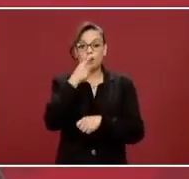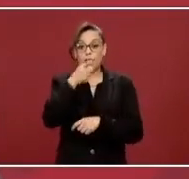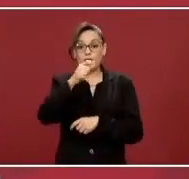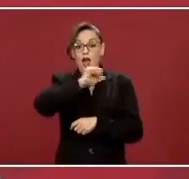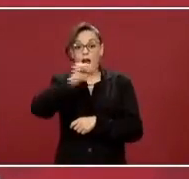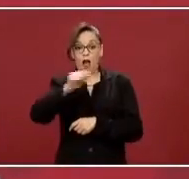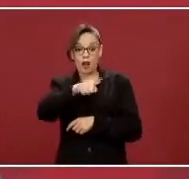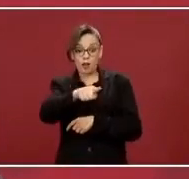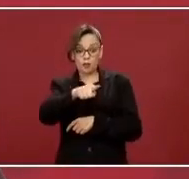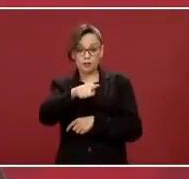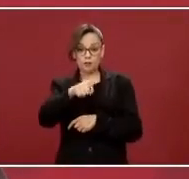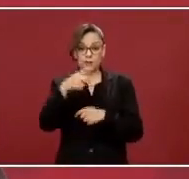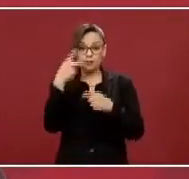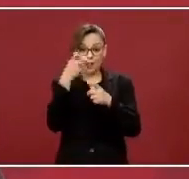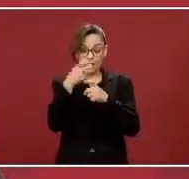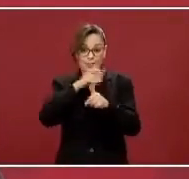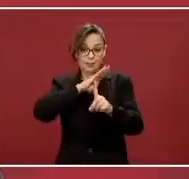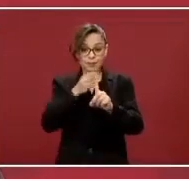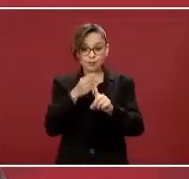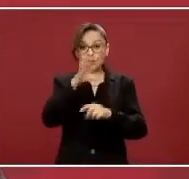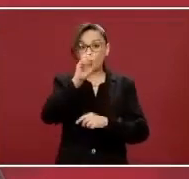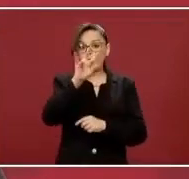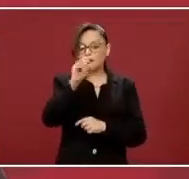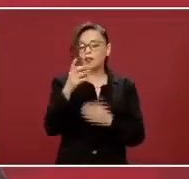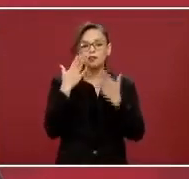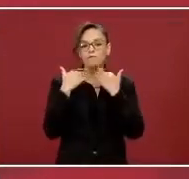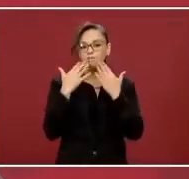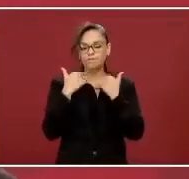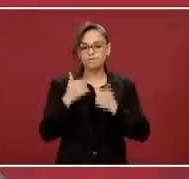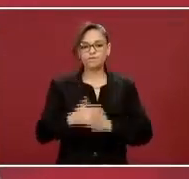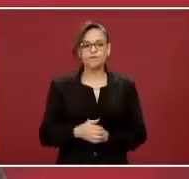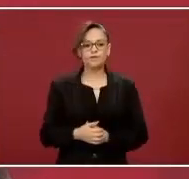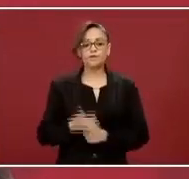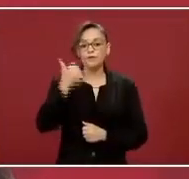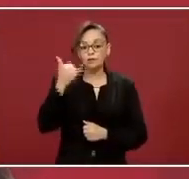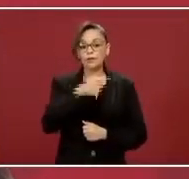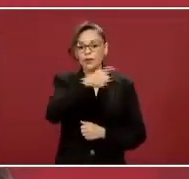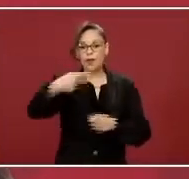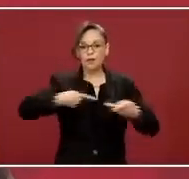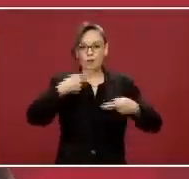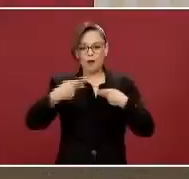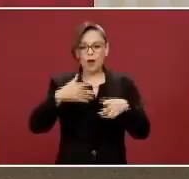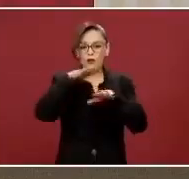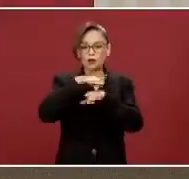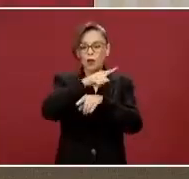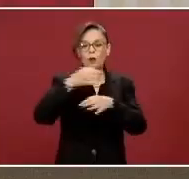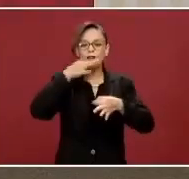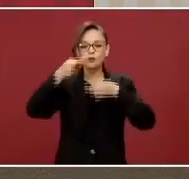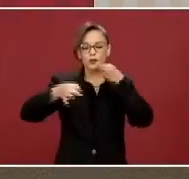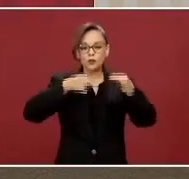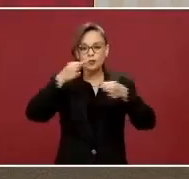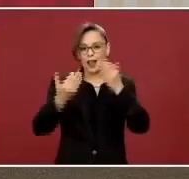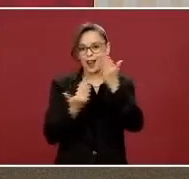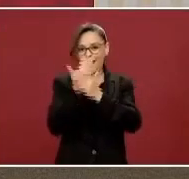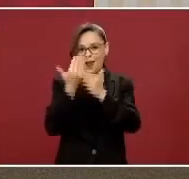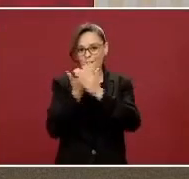virus. Respecto a lo que me pregunta de las conferencias matutinas, me lo pregunta aquí también el colega, estamos haciendo una